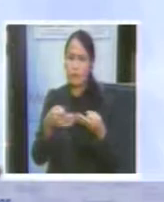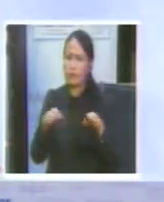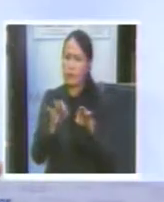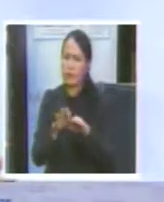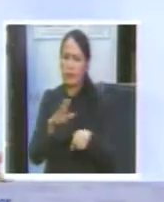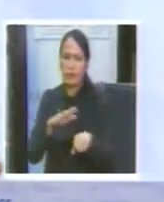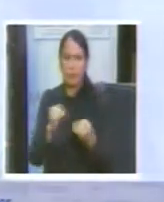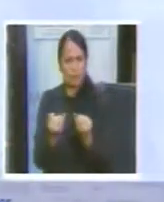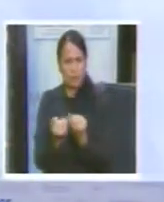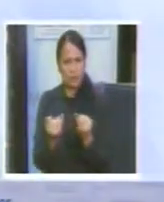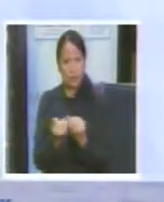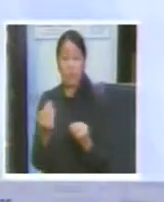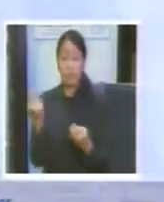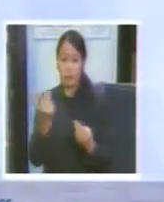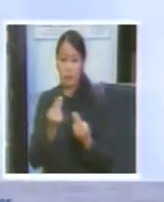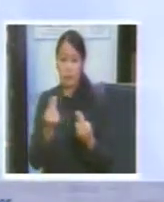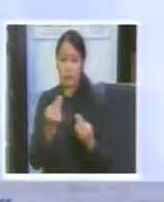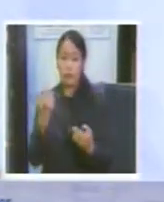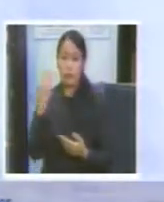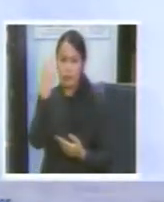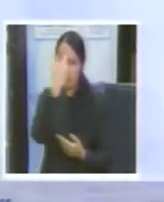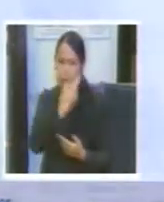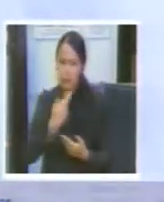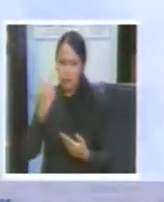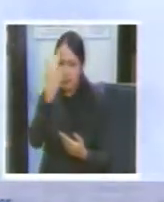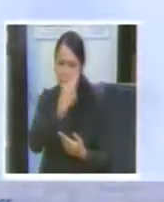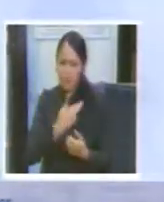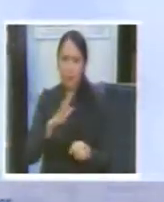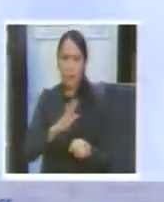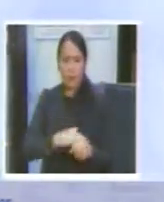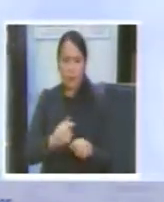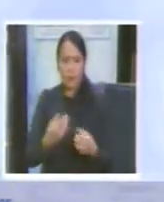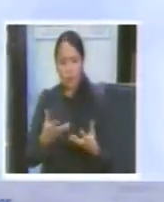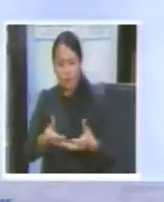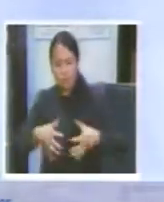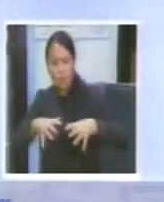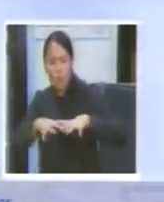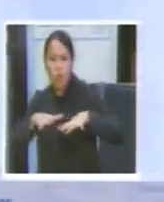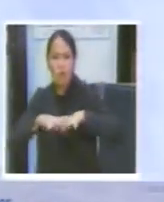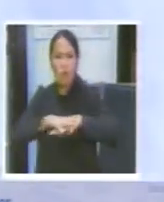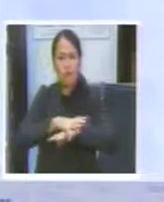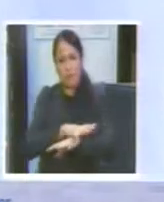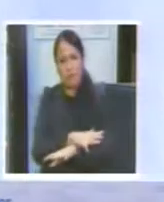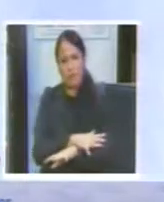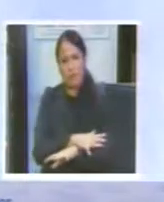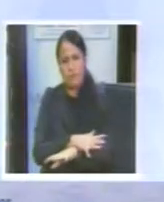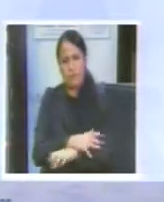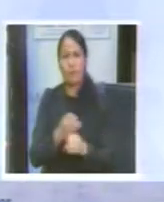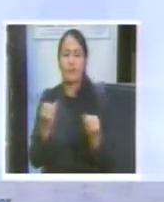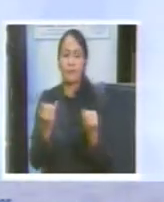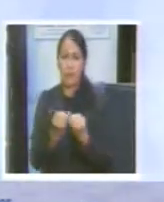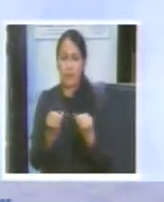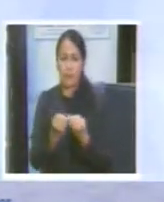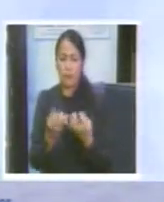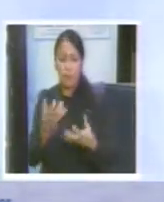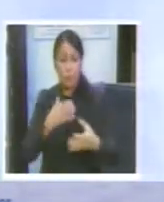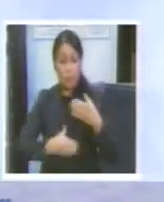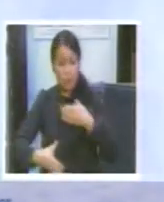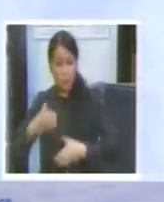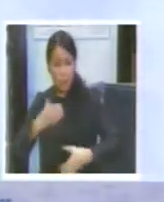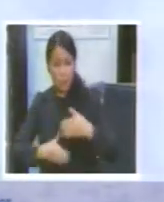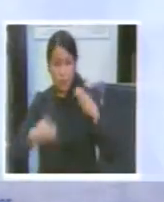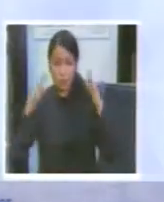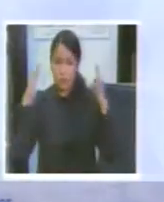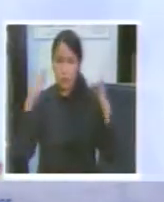y que necesitan ser revisadas porque el mundo ha cambiado en estos 15 años. En particular, una vez más, en la parte comercial,